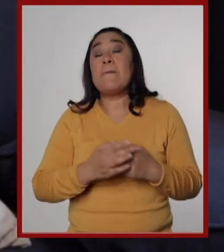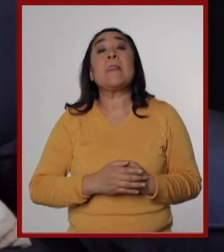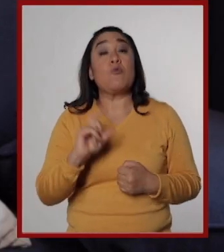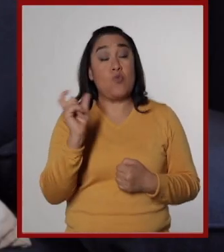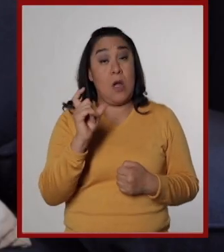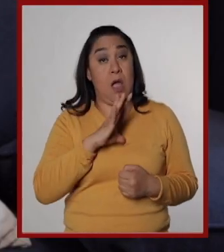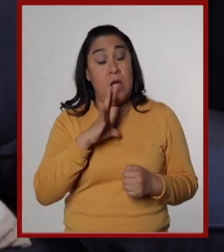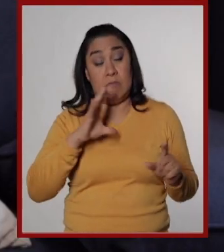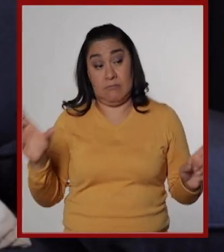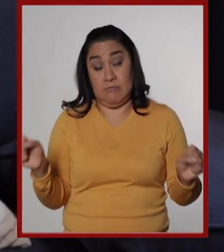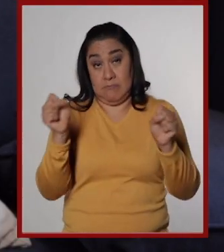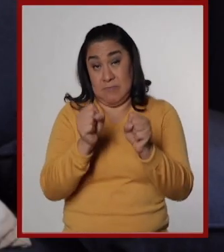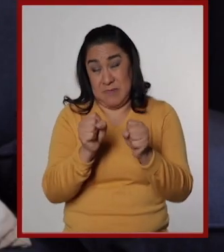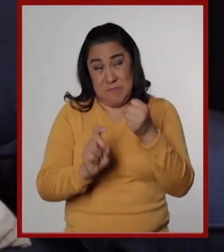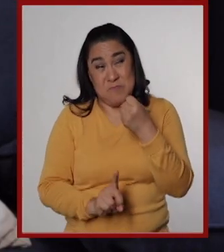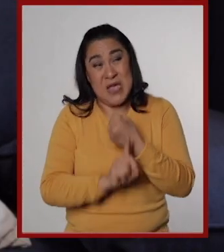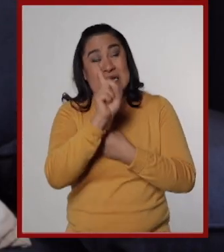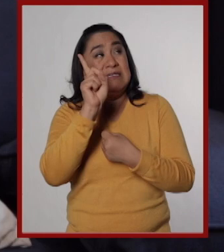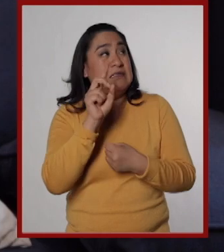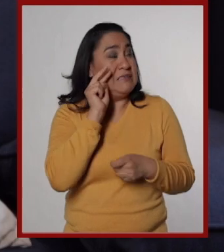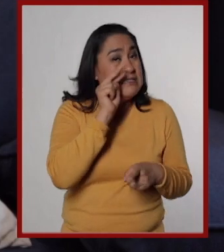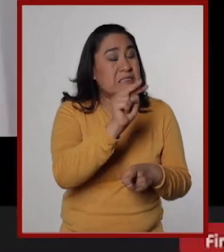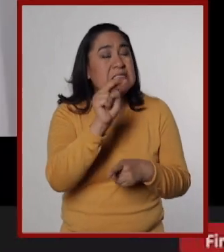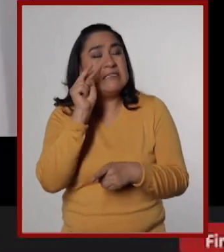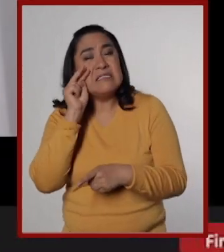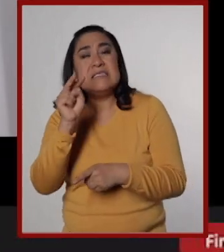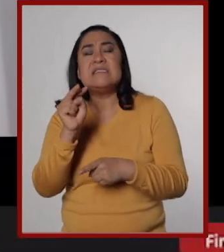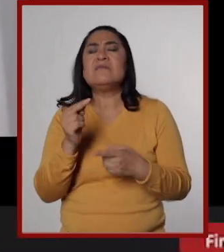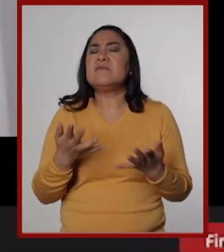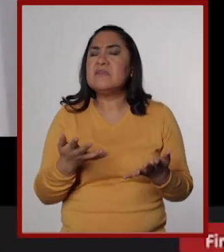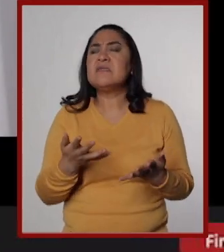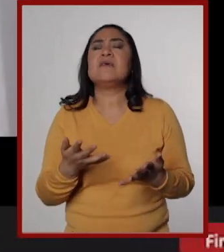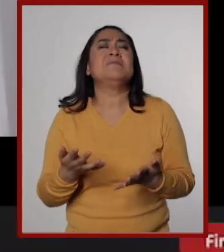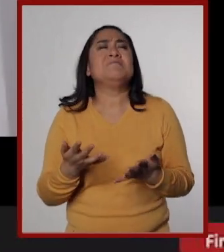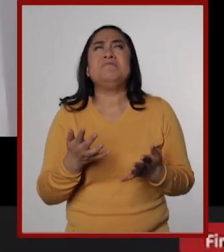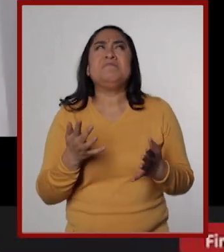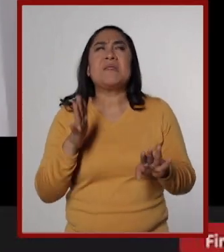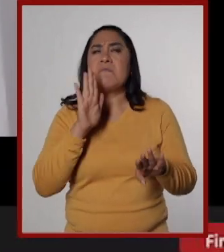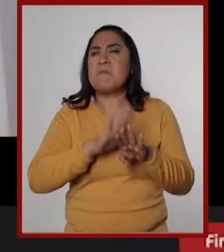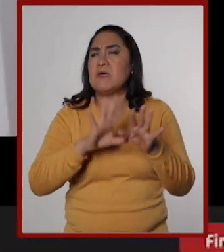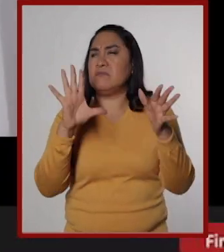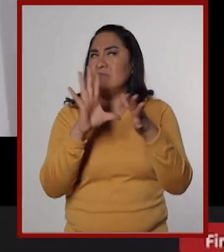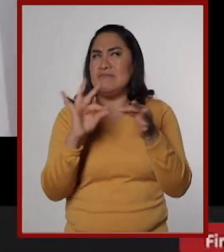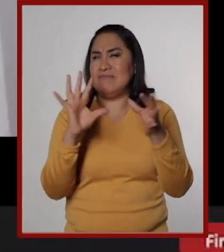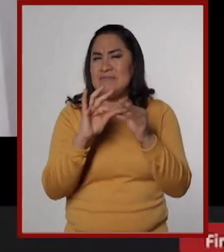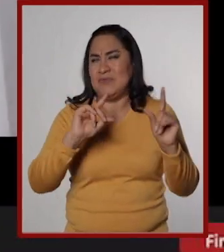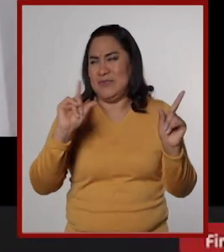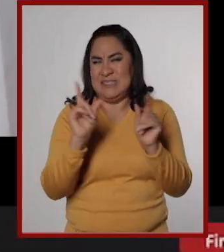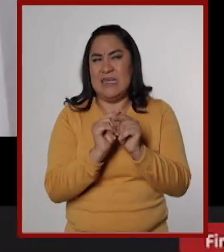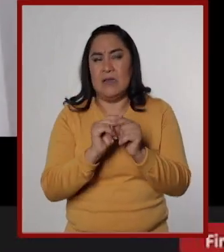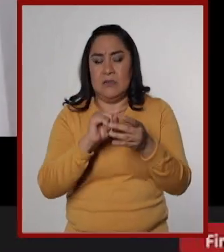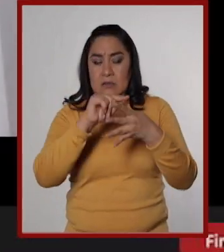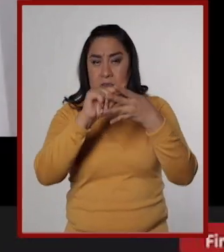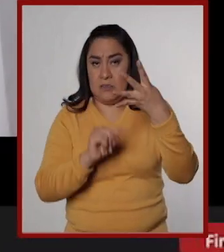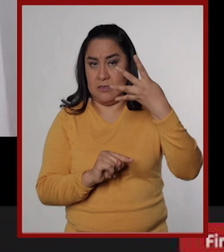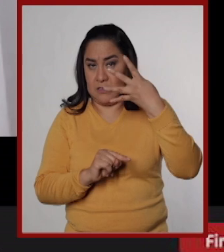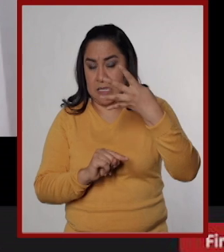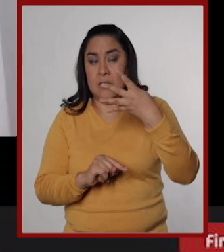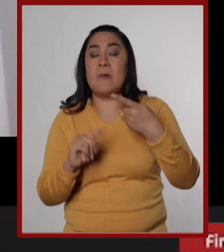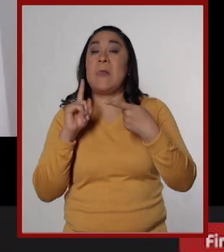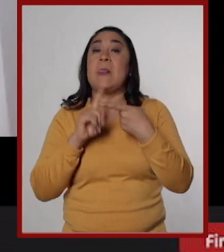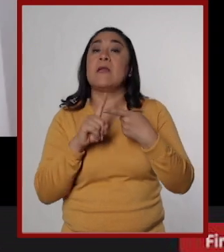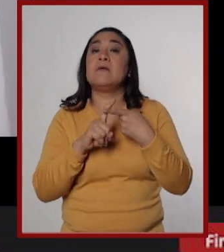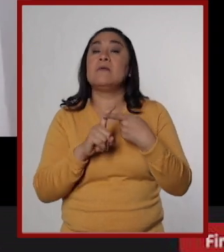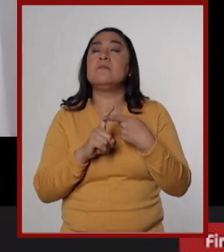de un conflicto, nosotros, así en términos muy generales, hay 4 etapas que hay que seguir. La primera